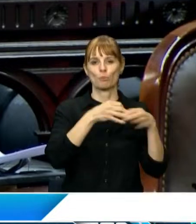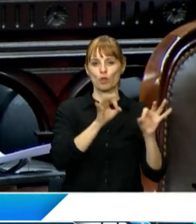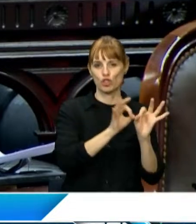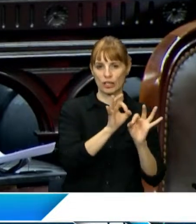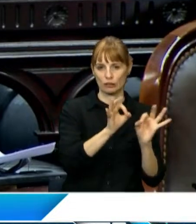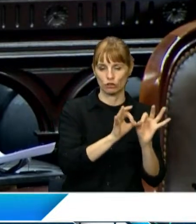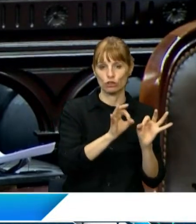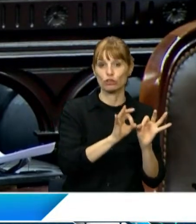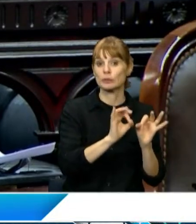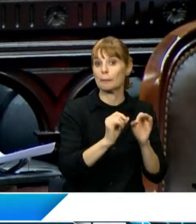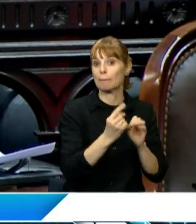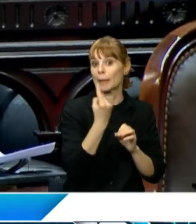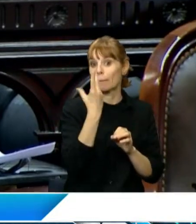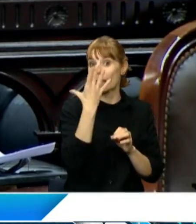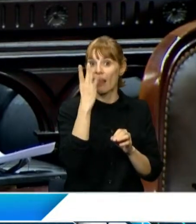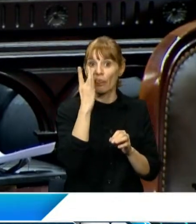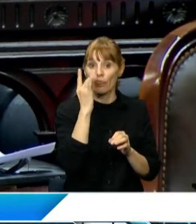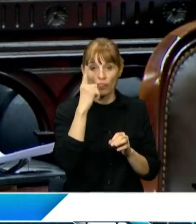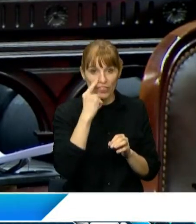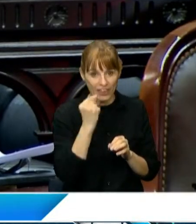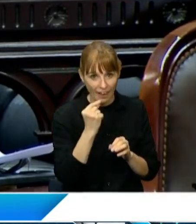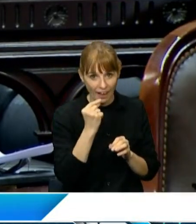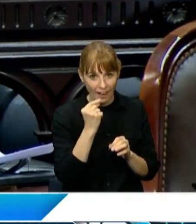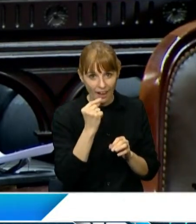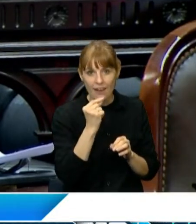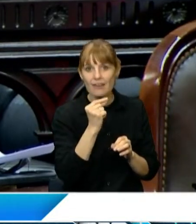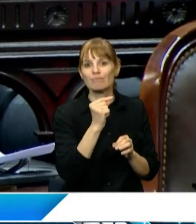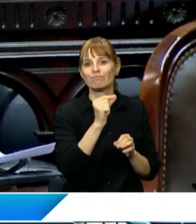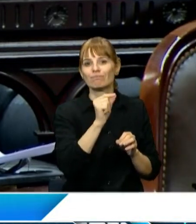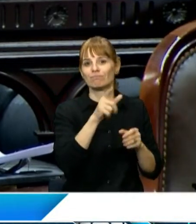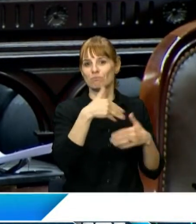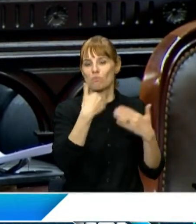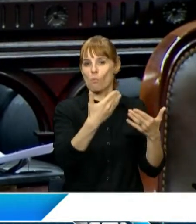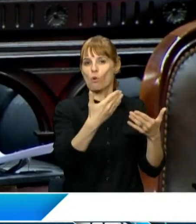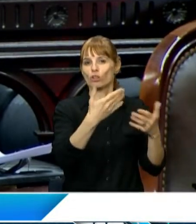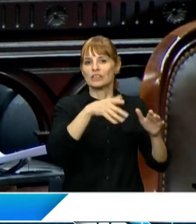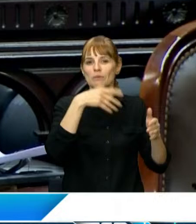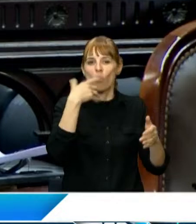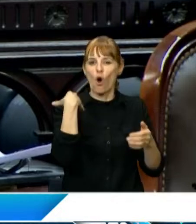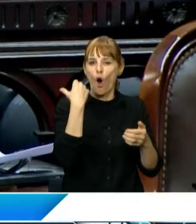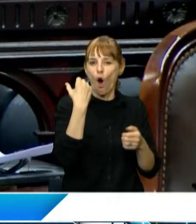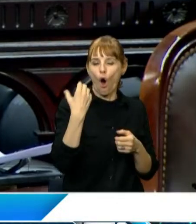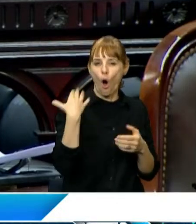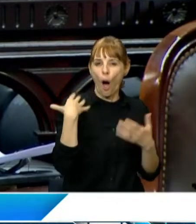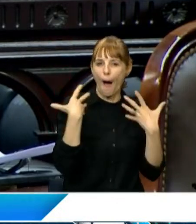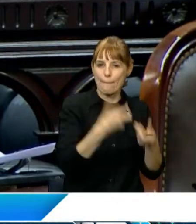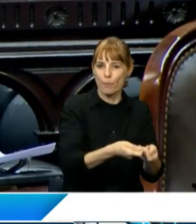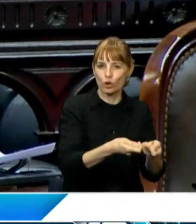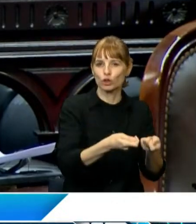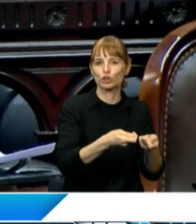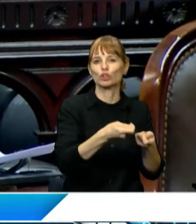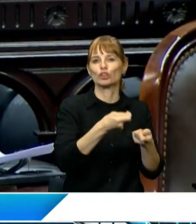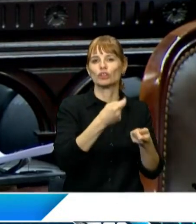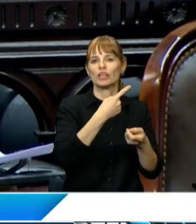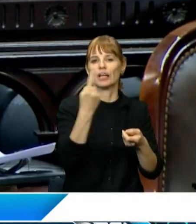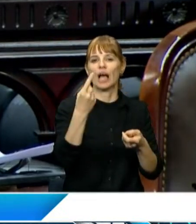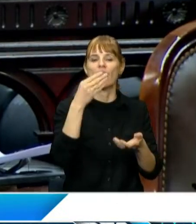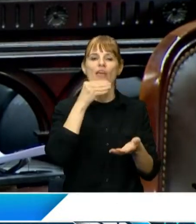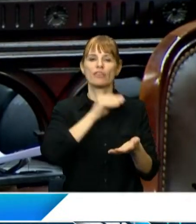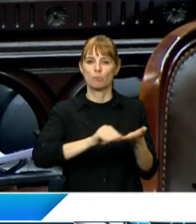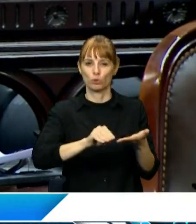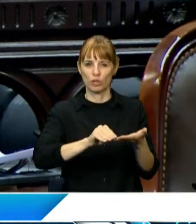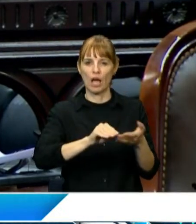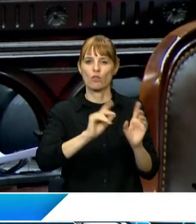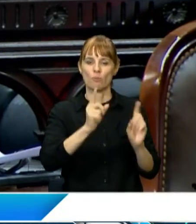día pusimos el hombro, la cabeza y la disposición de cada uno de la experiencia de los diputados que